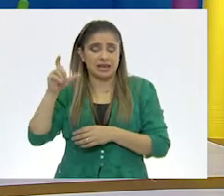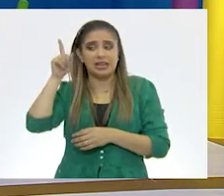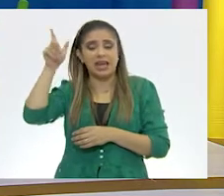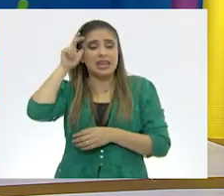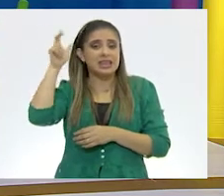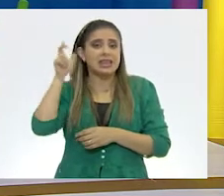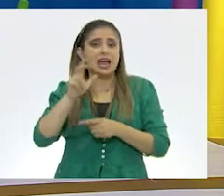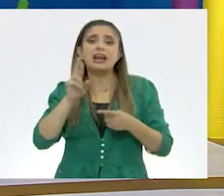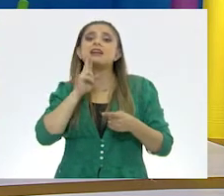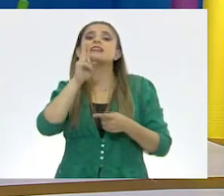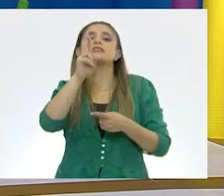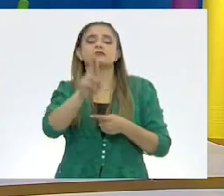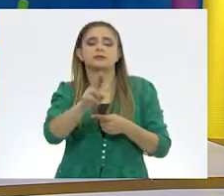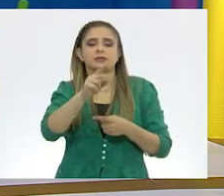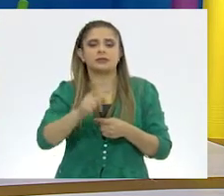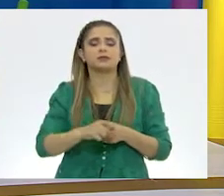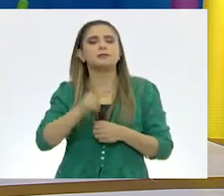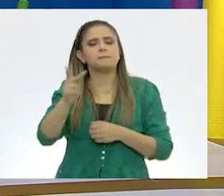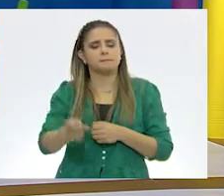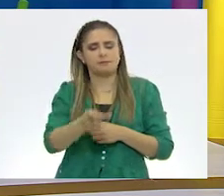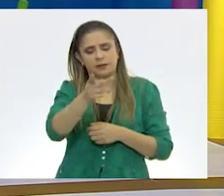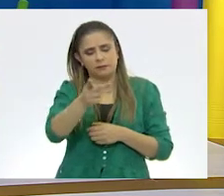Hidalgo. Y nos pregunta: